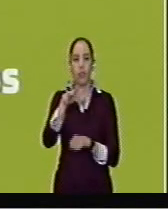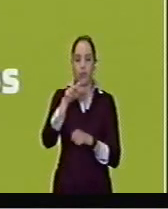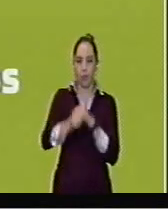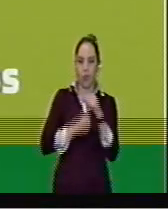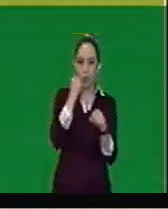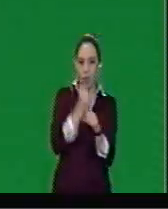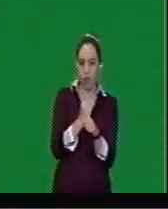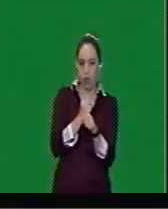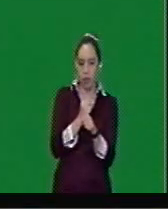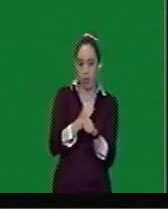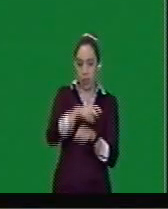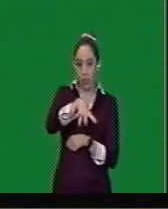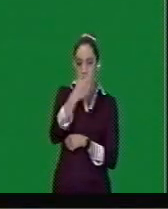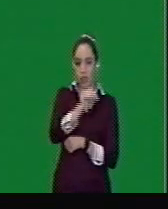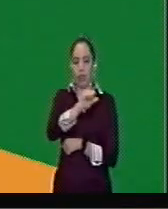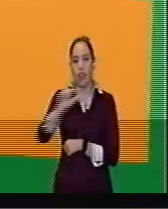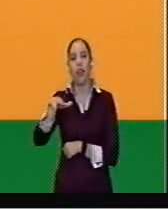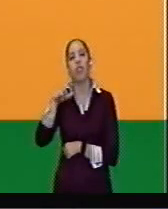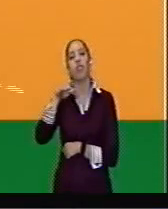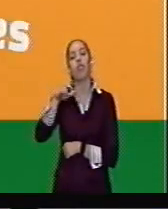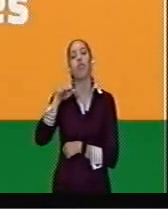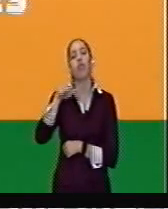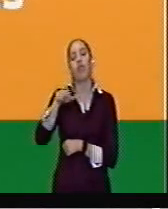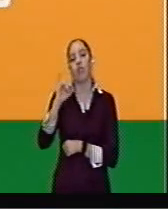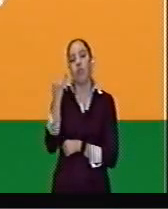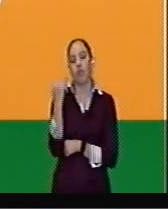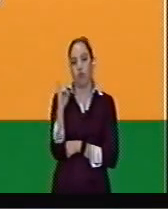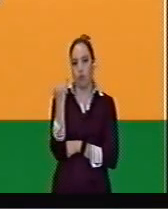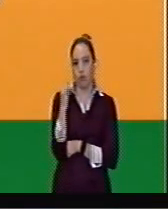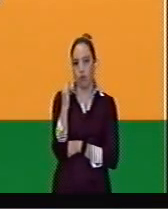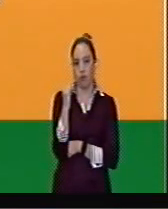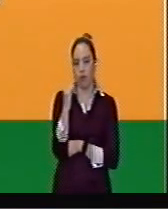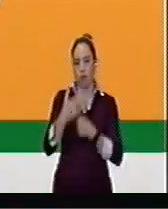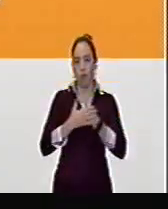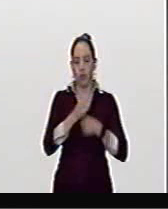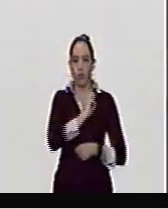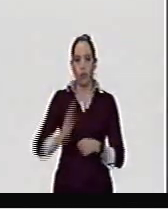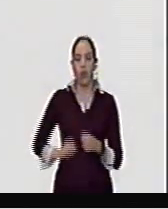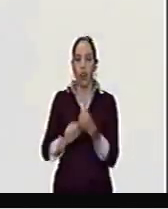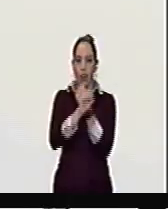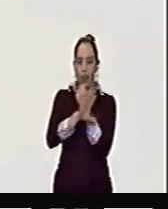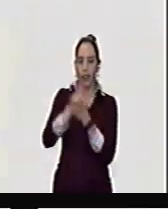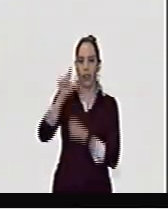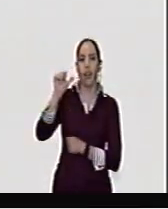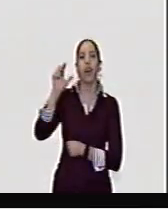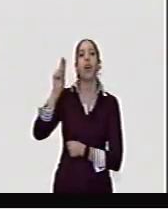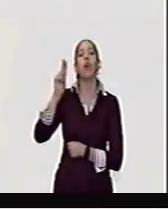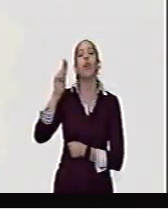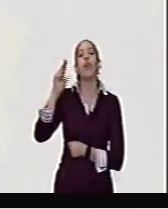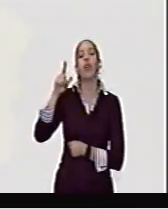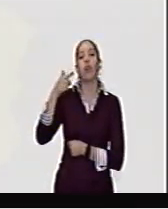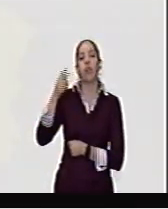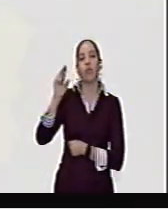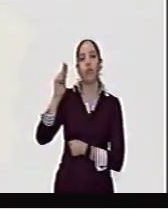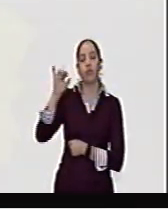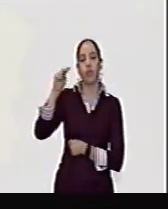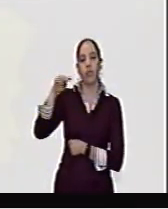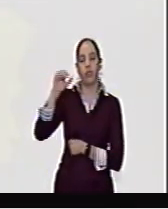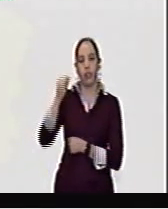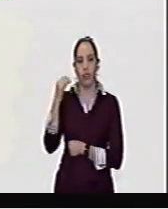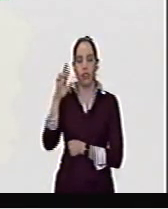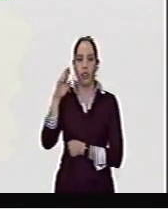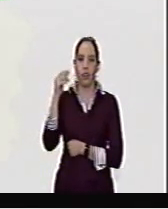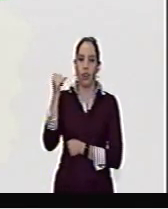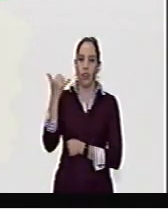mayores de 18 años, del 14 al 18 de junio en los siguientes municipios: Cárdenas, Lagunillas,